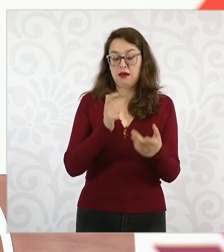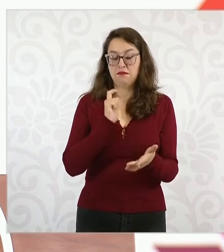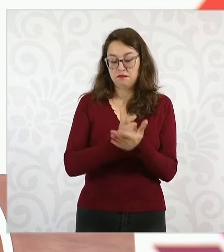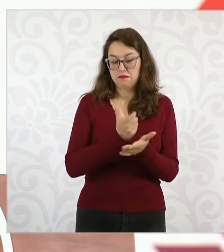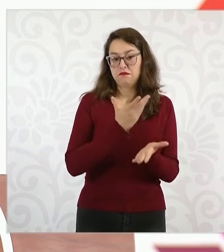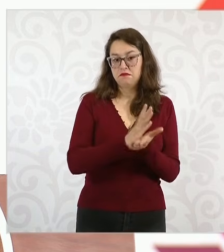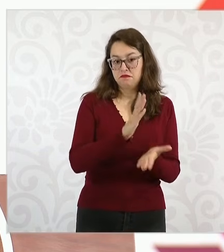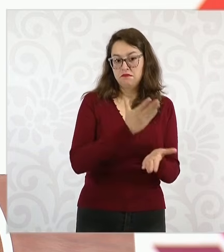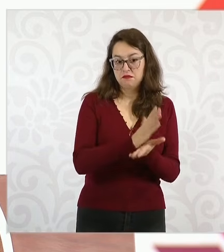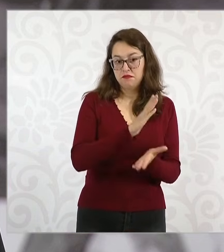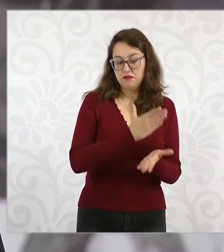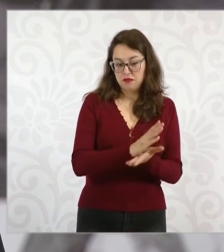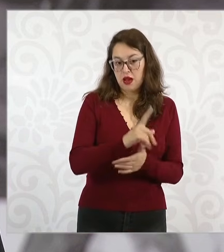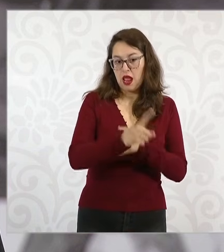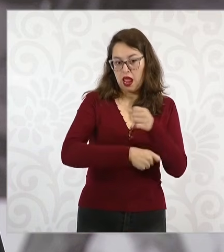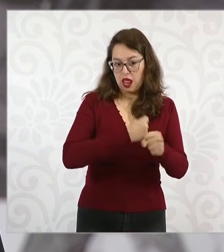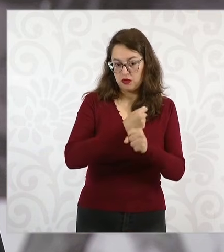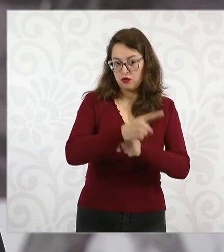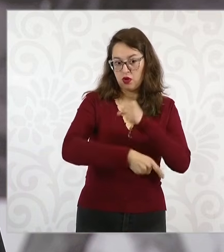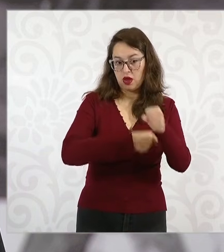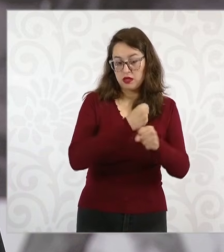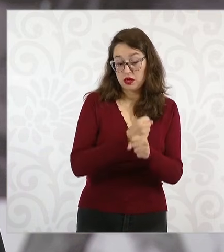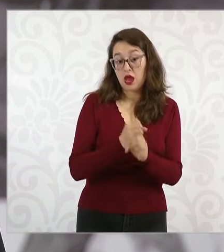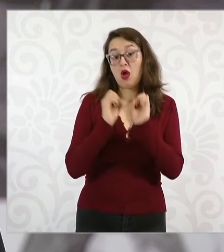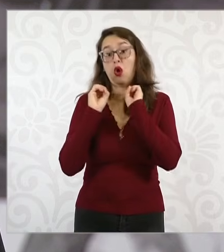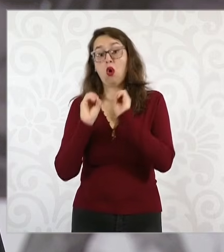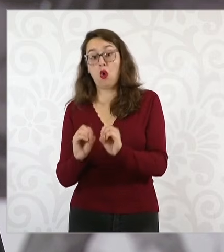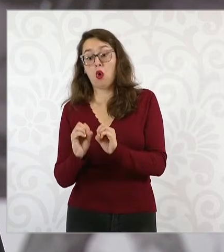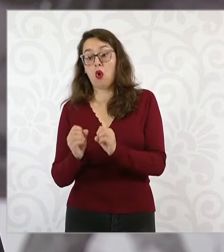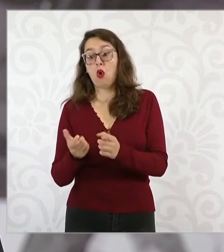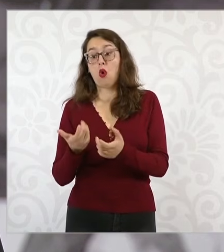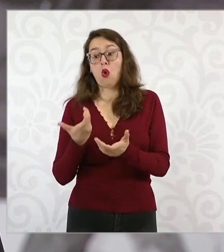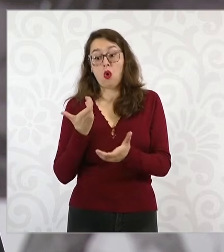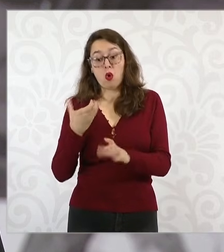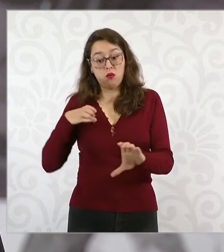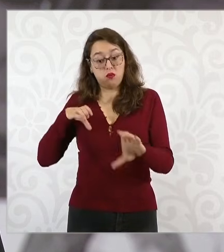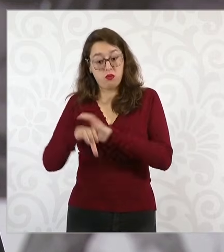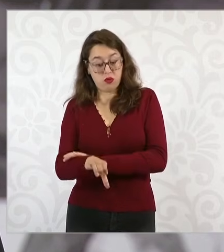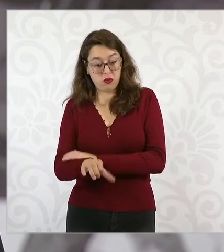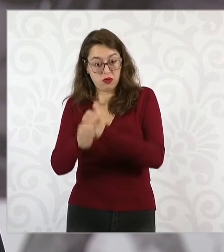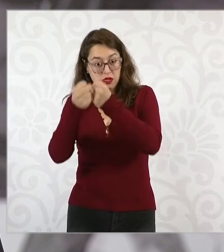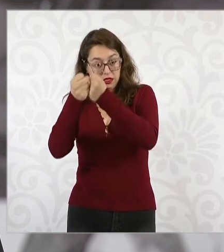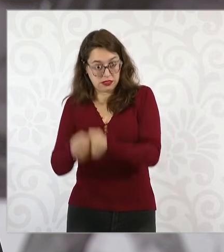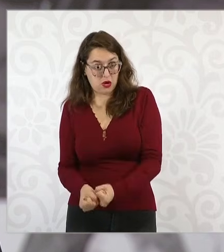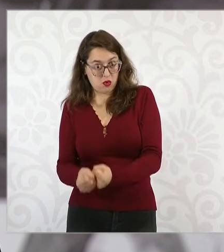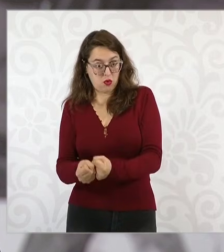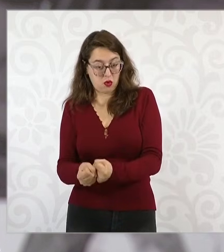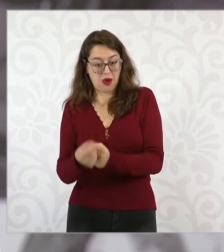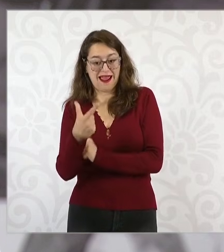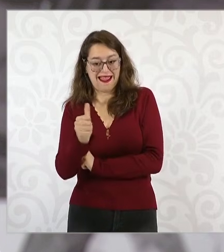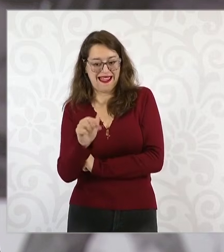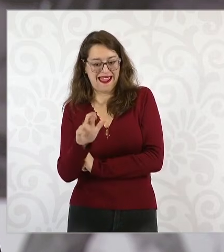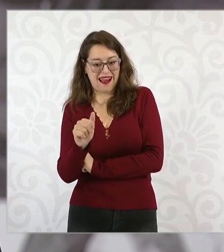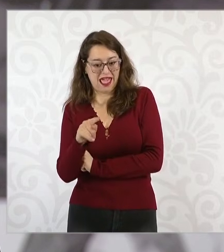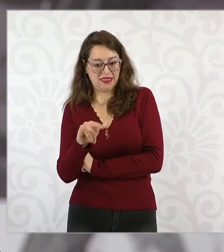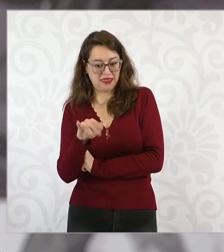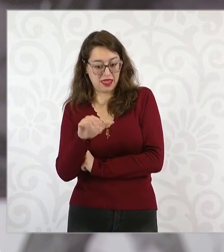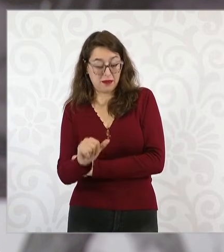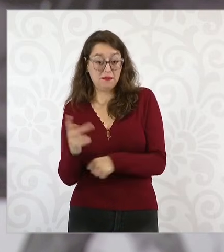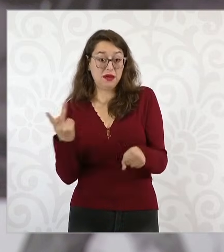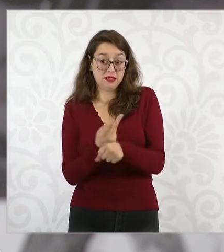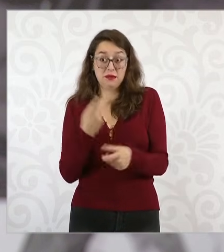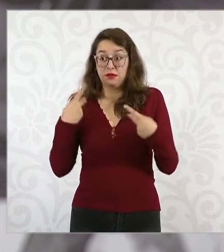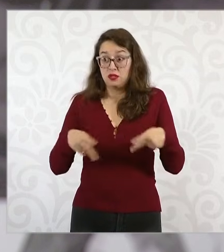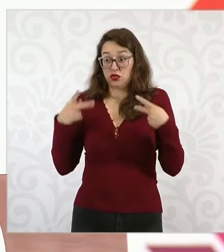Esencialmente lo que argumenta el proveedor es por los equipos, si tuvieran algún daño. Hemos